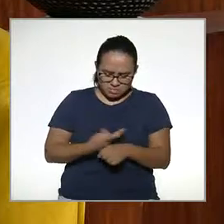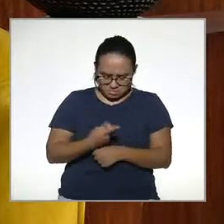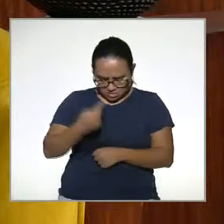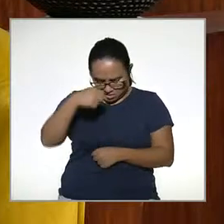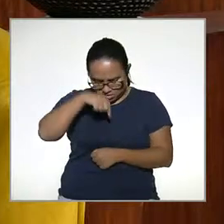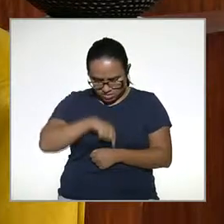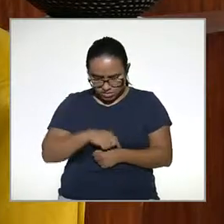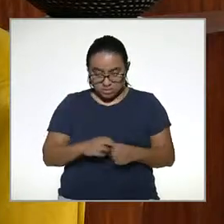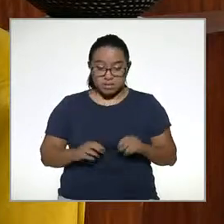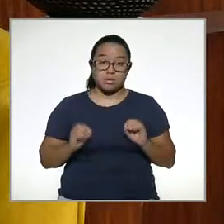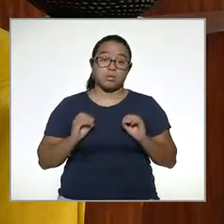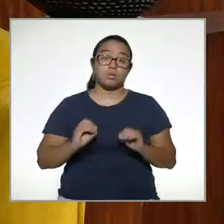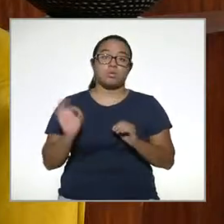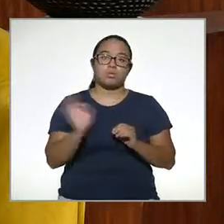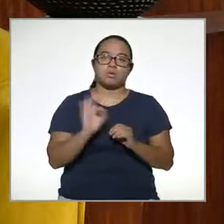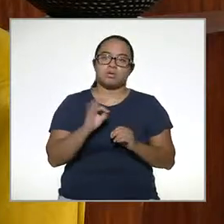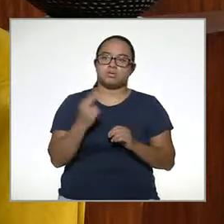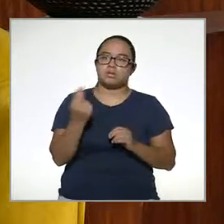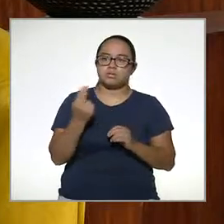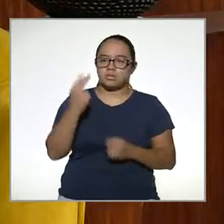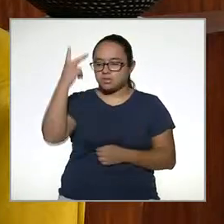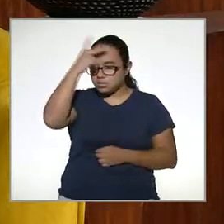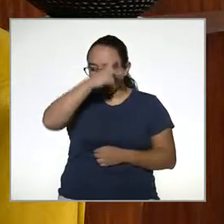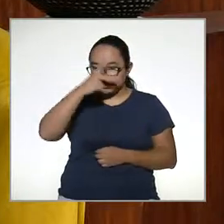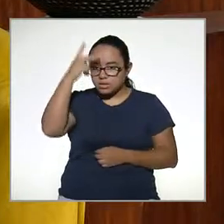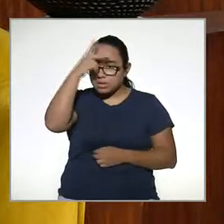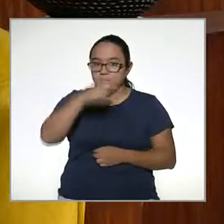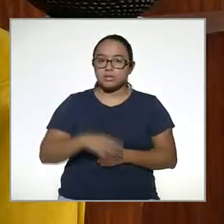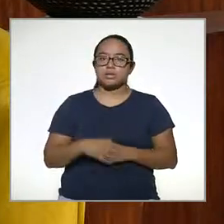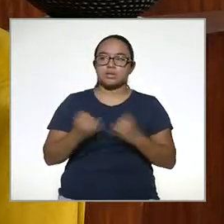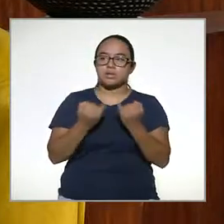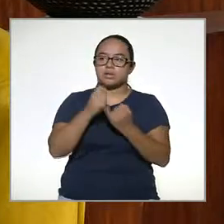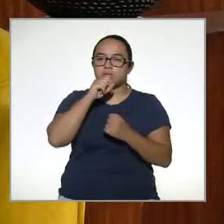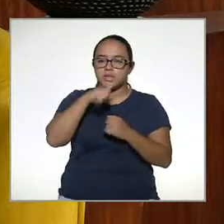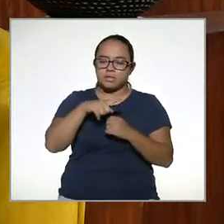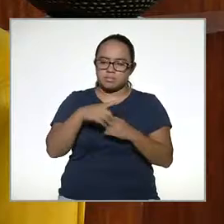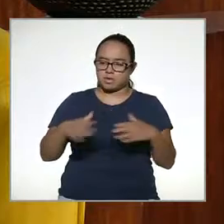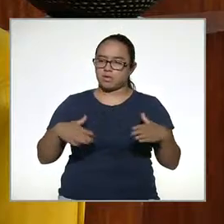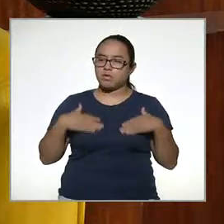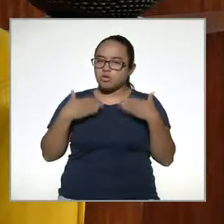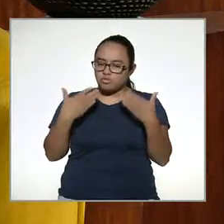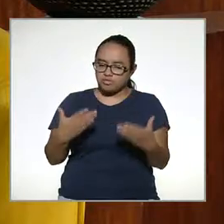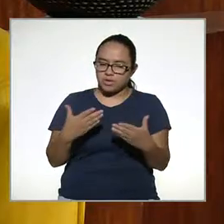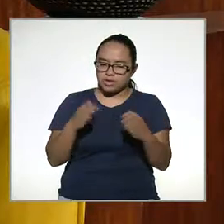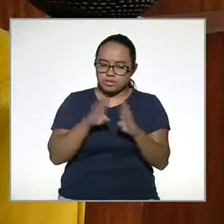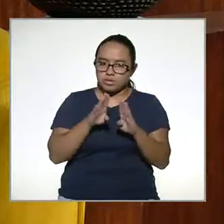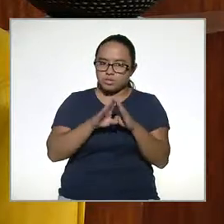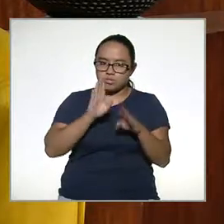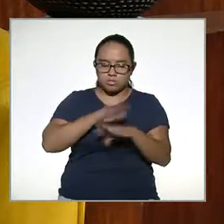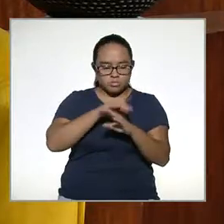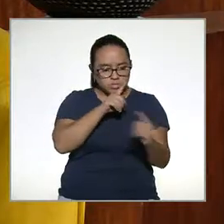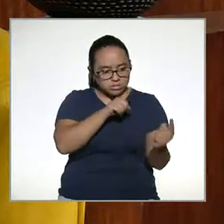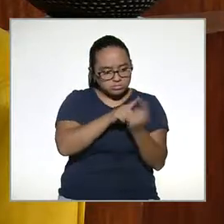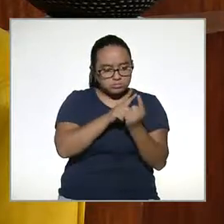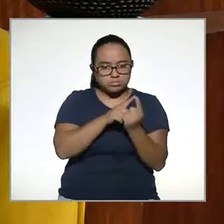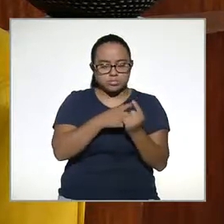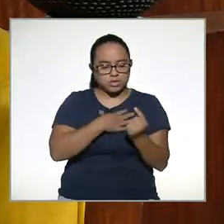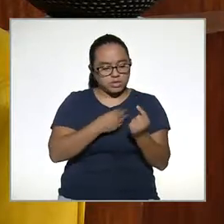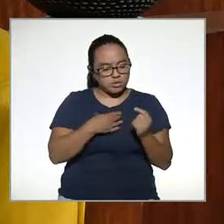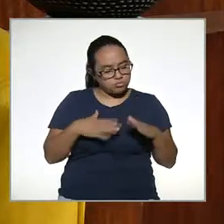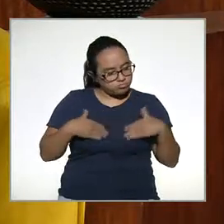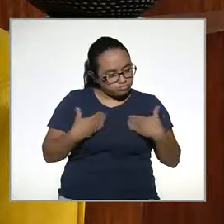O puede ser un tratamiento psicológico, ¿no? Y también trabajar mucho lo que es la confianza, ¿no? Acercarse con su hijo.